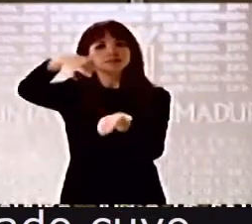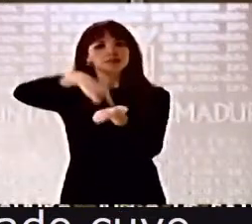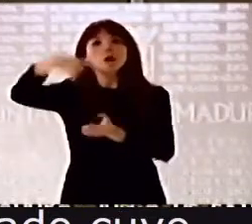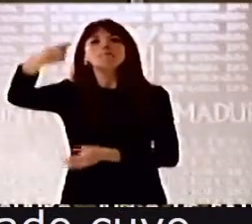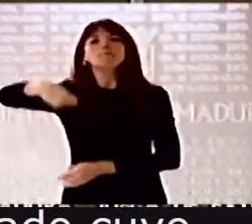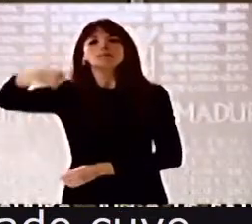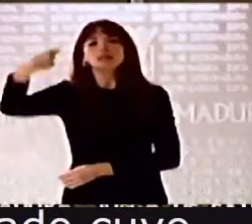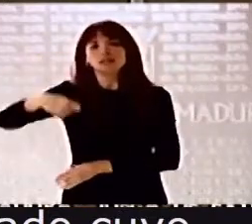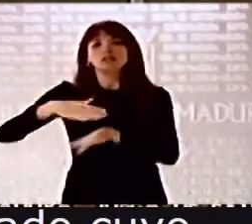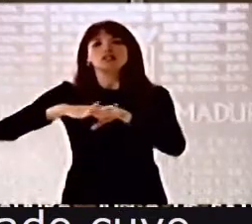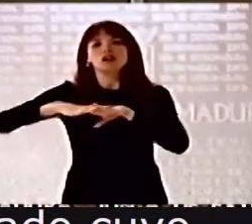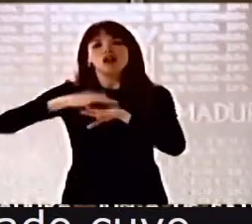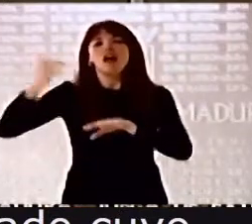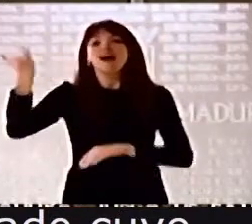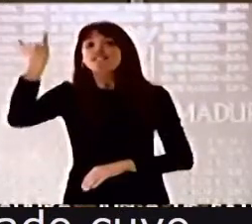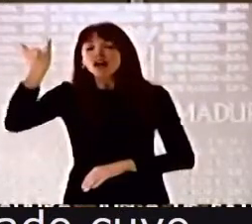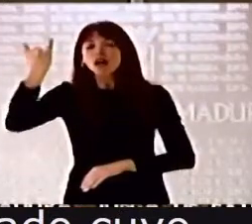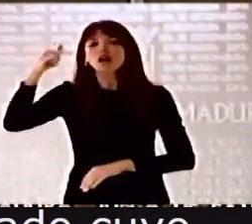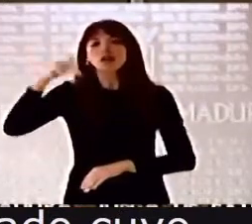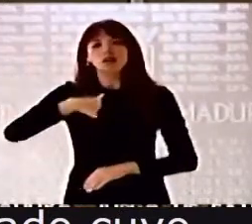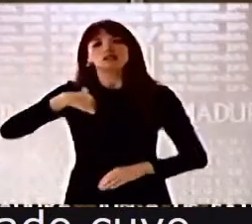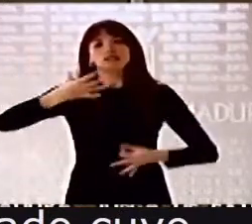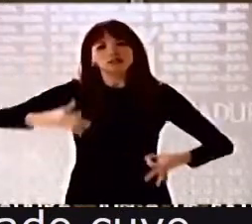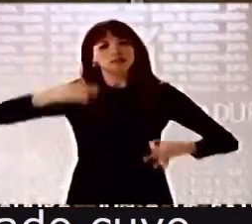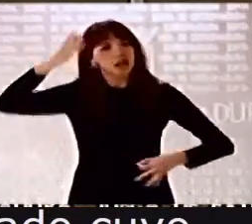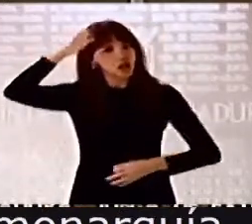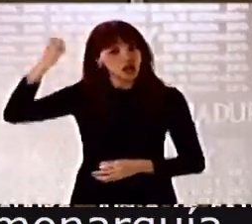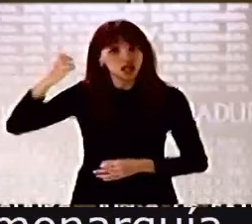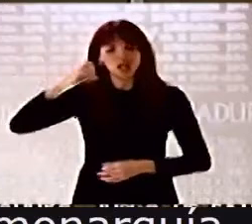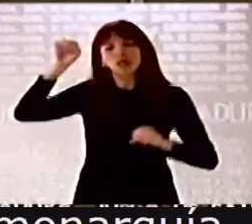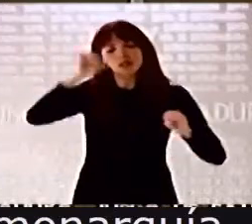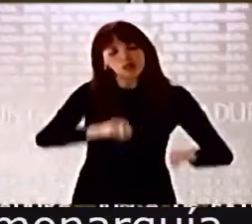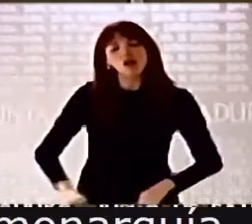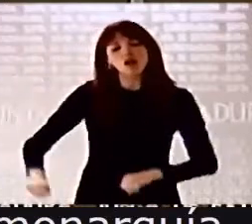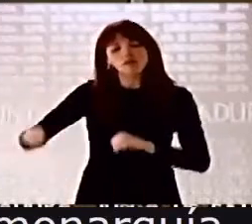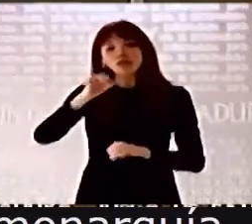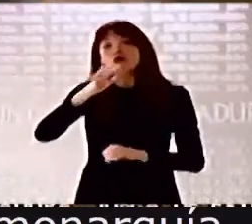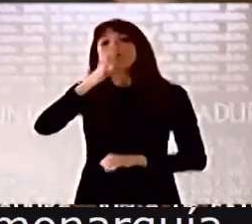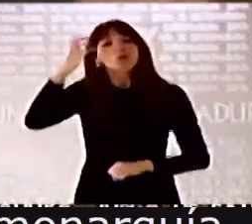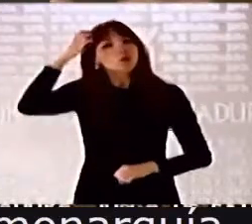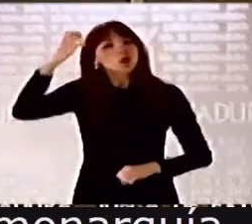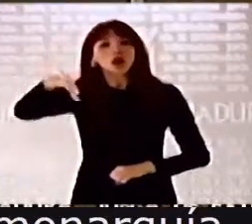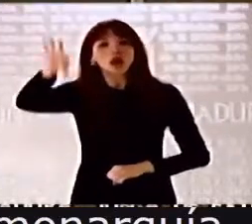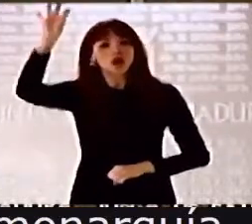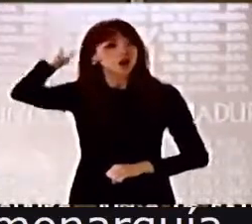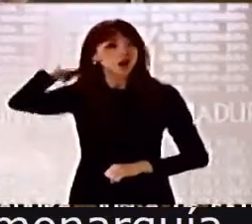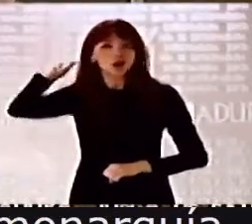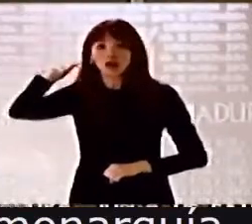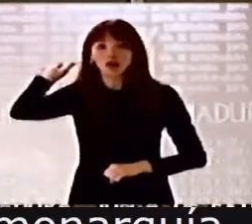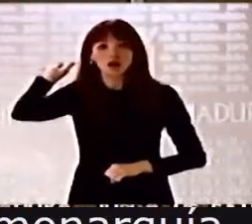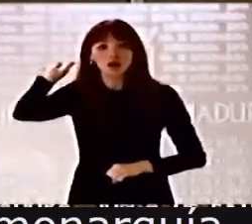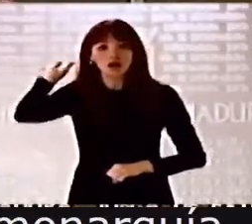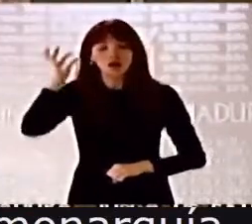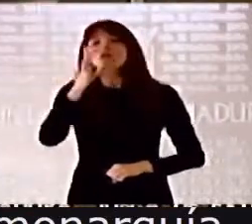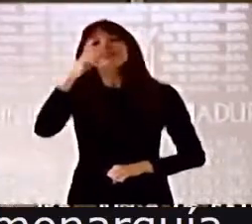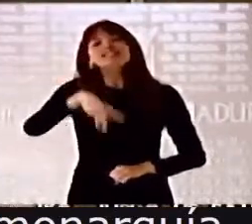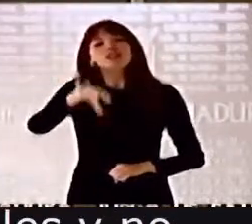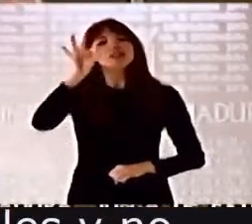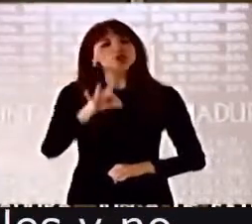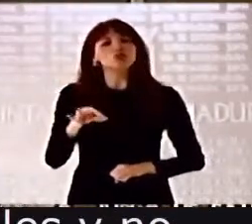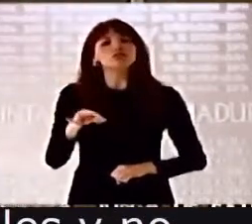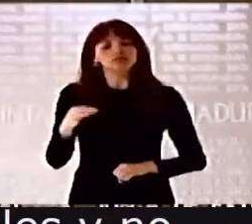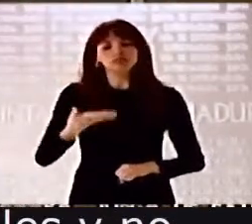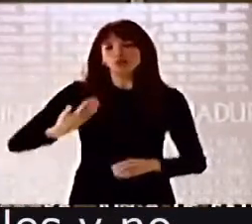porque la monarquía parlamentaria la decidimos entre todos los españoles. Que hay alguna gente que se pone de lado y mira, no, yo no tengo nada que ver con esto. No, fue una decisión que los